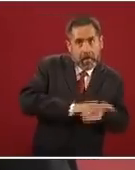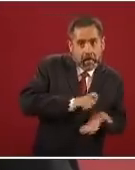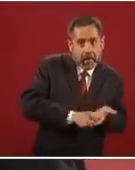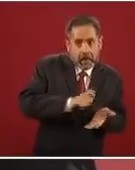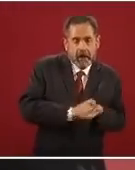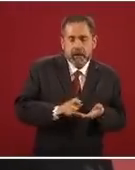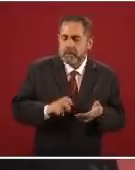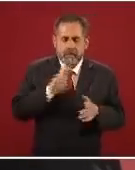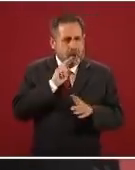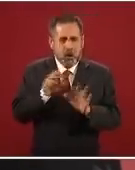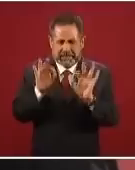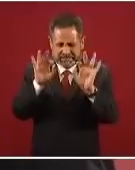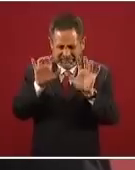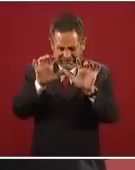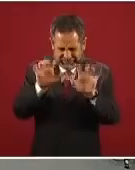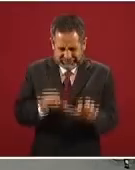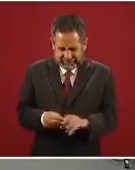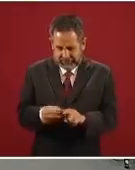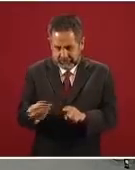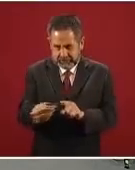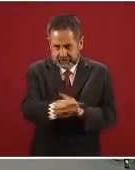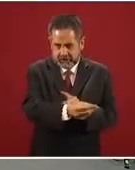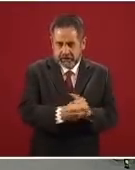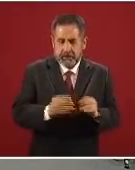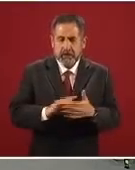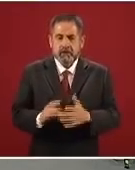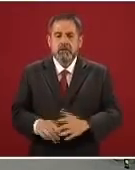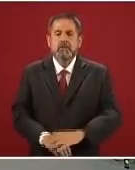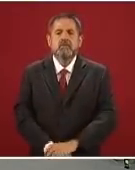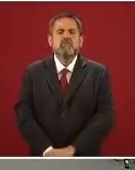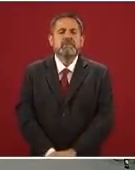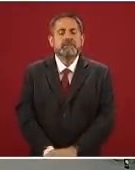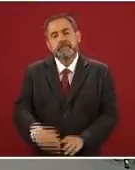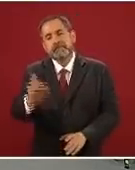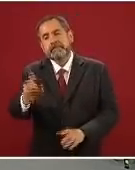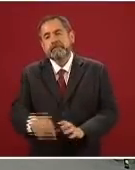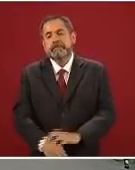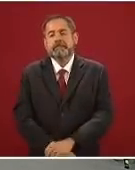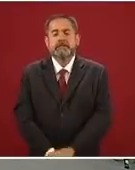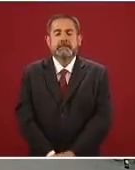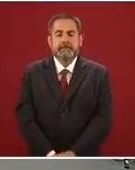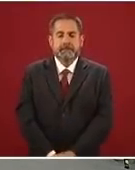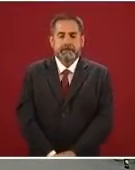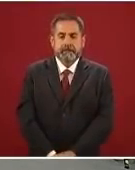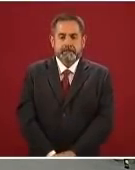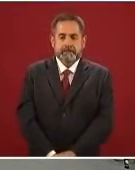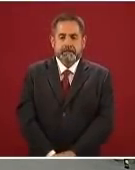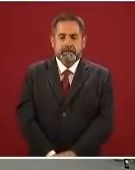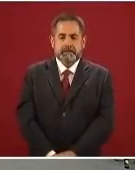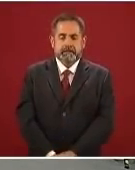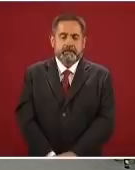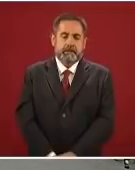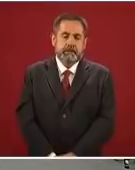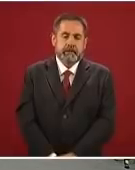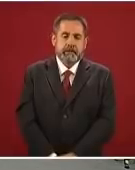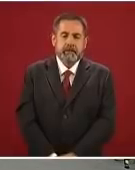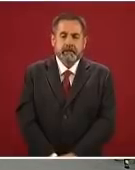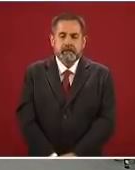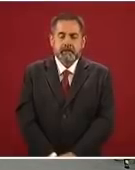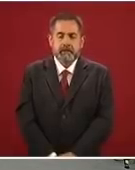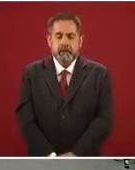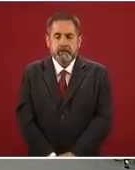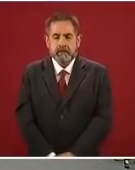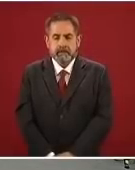dejamos por escrito, creo que nos vamos a ayudar todos. Gracias, señora. Gracias. Allá atrás. ¿A usted?